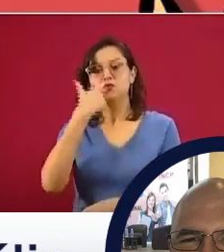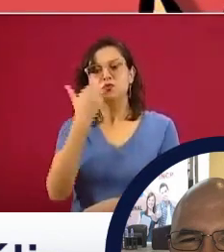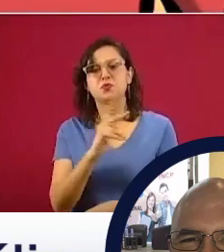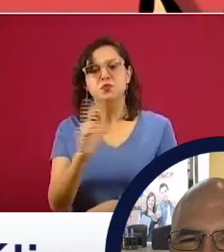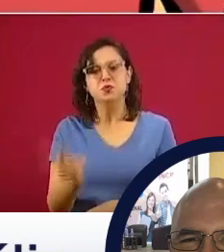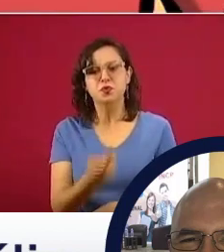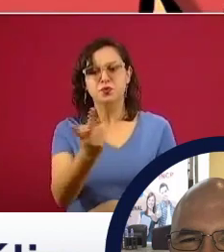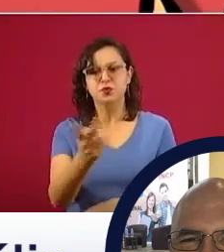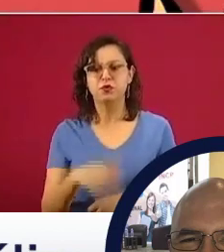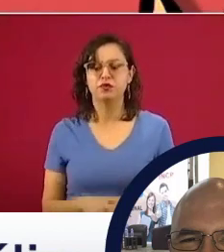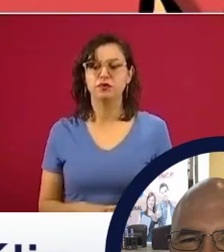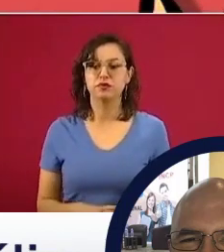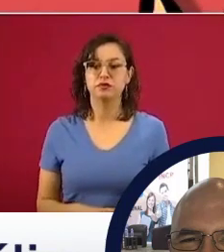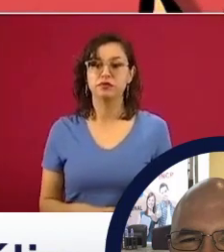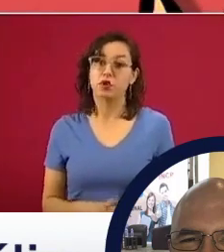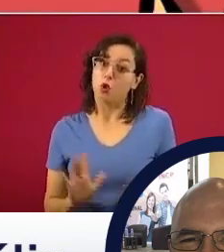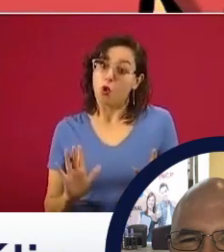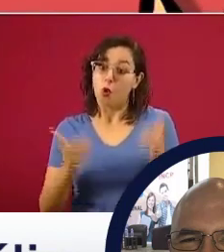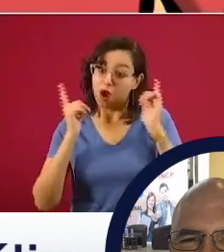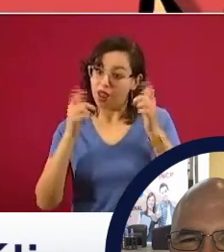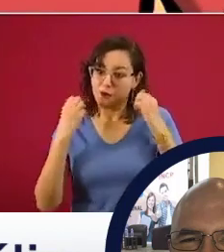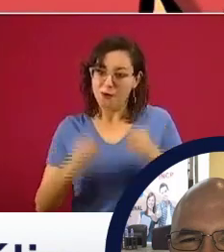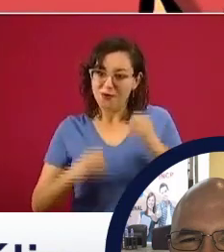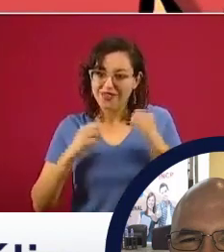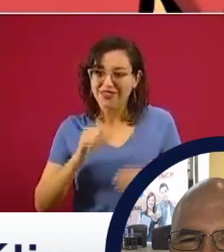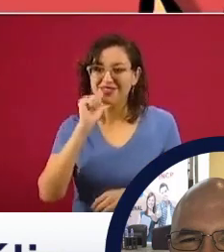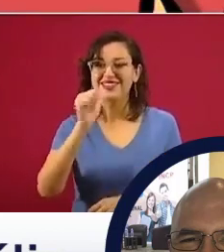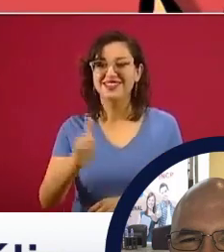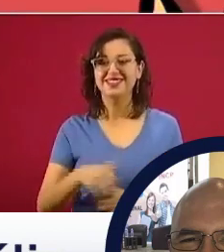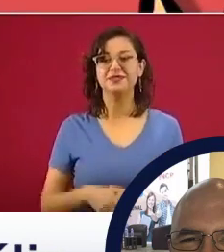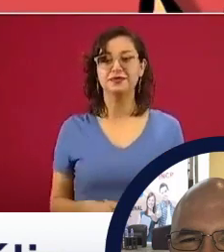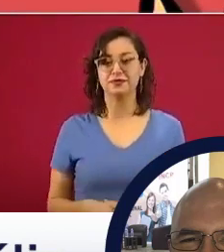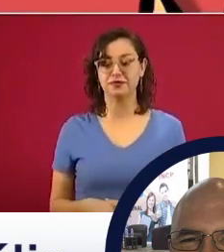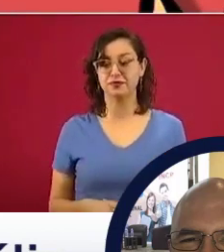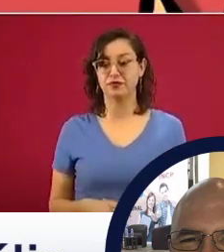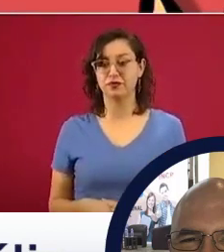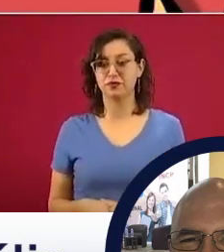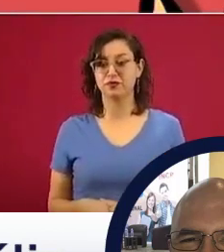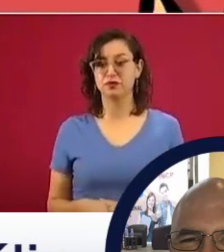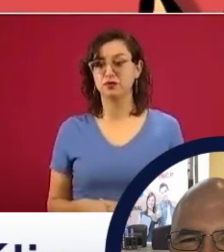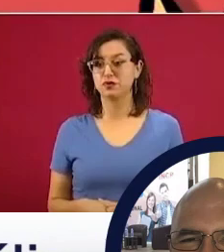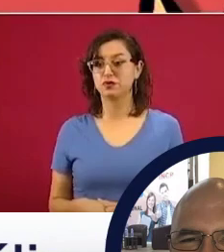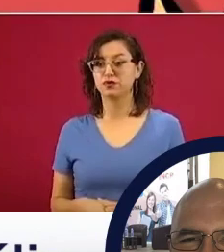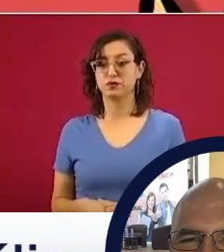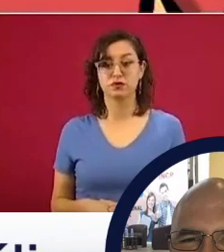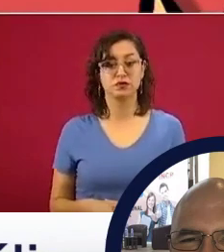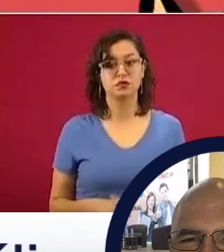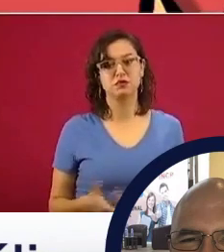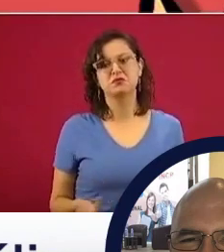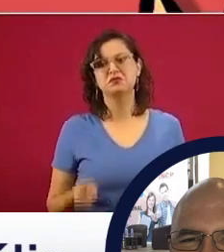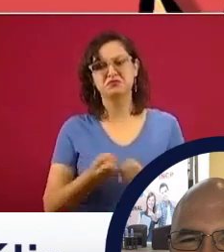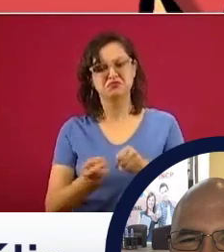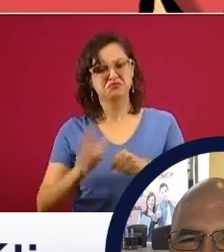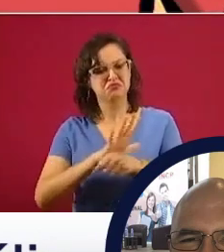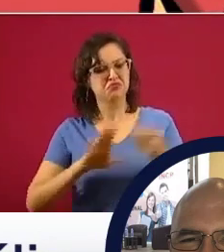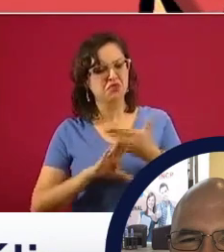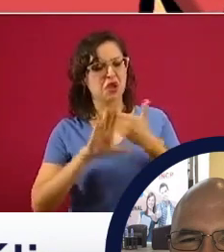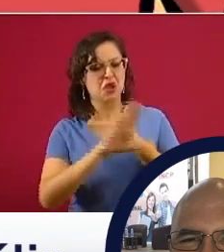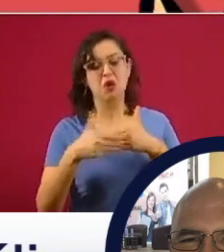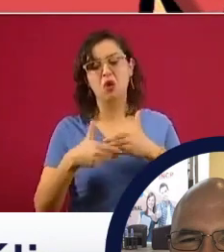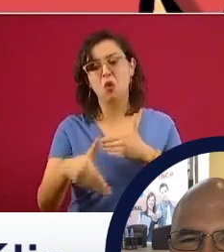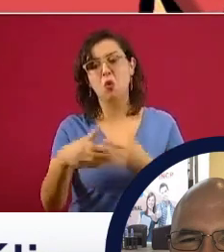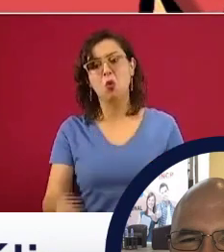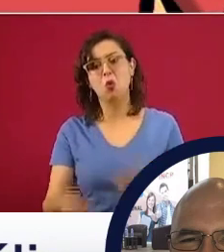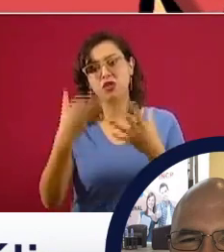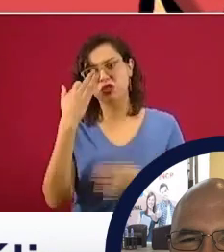justo cuando vi la entrevista de Alexandra, bueno, no la entrevista, el video, cuando dice que si se puede acabar el